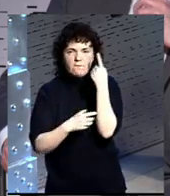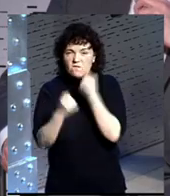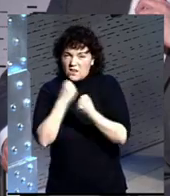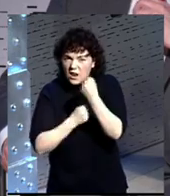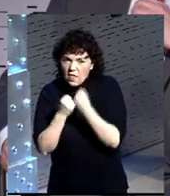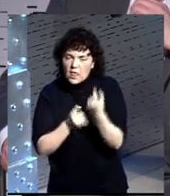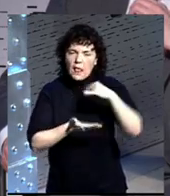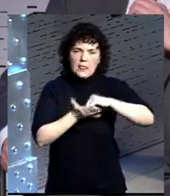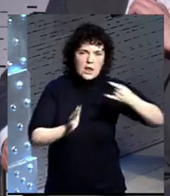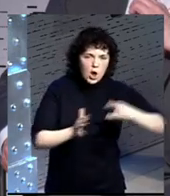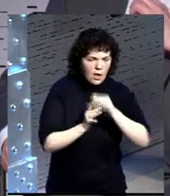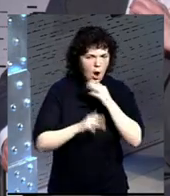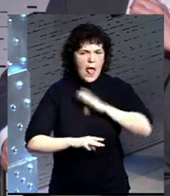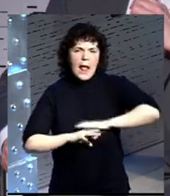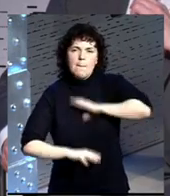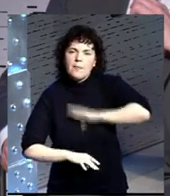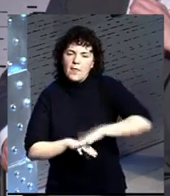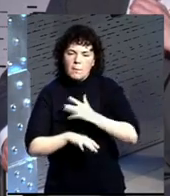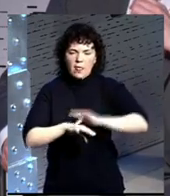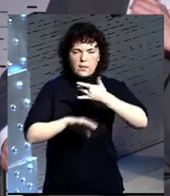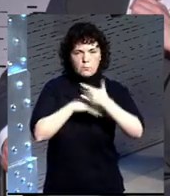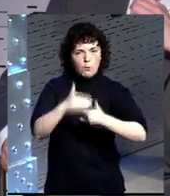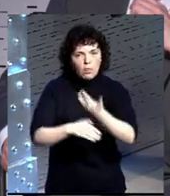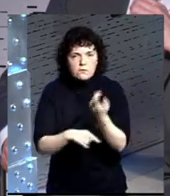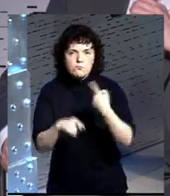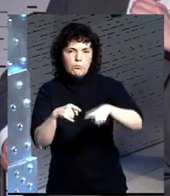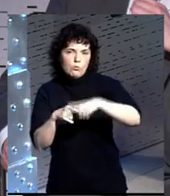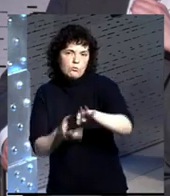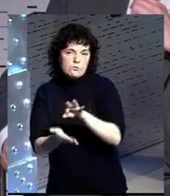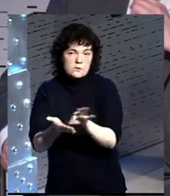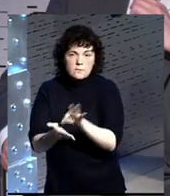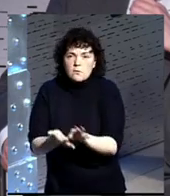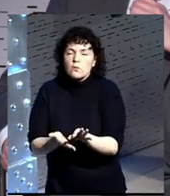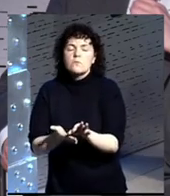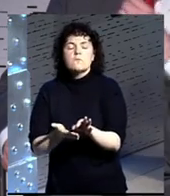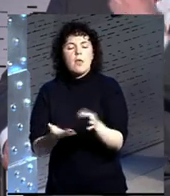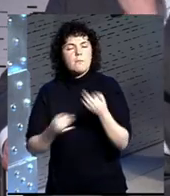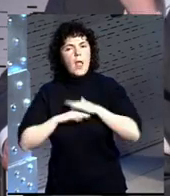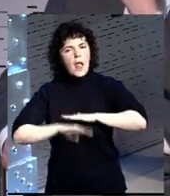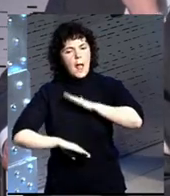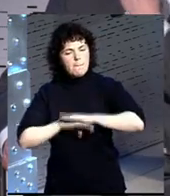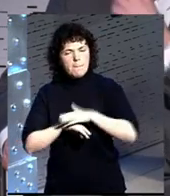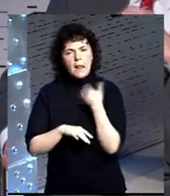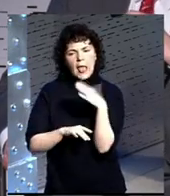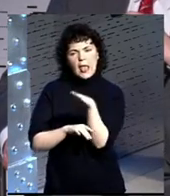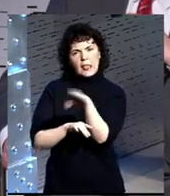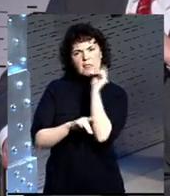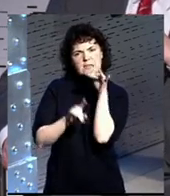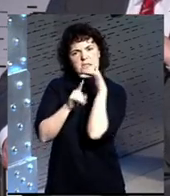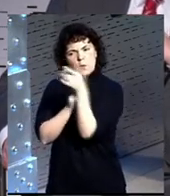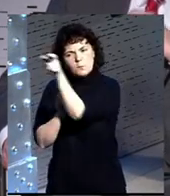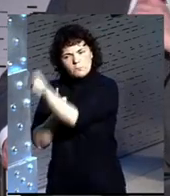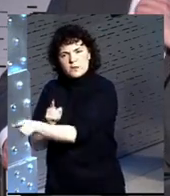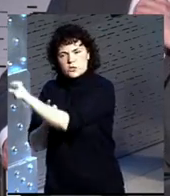la capacidad que hay ahora para digitalizar procesos y productos, servicios, sea capaz de entender cuál es la situación en la que se encuentra un cliente